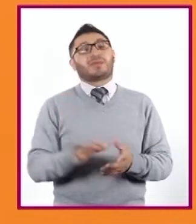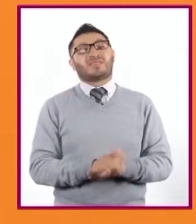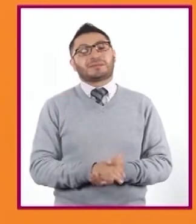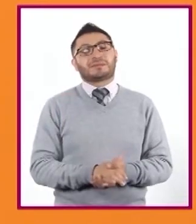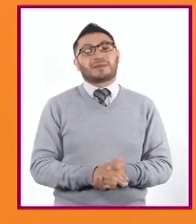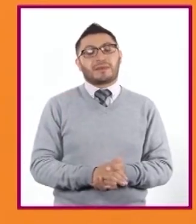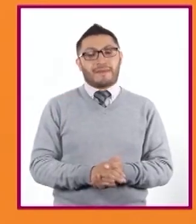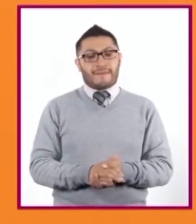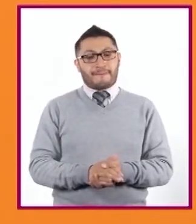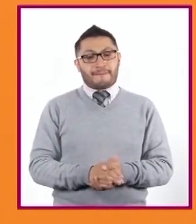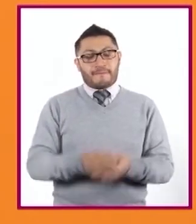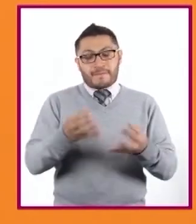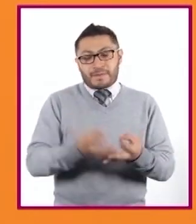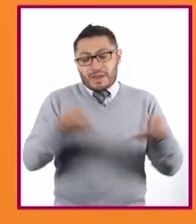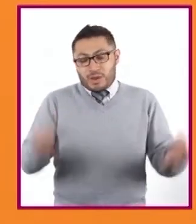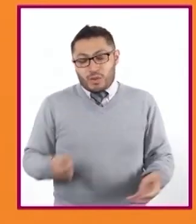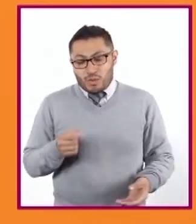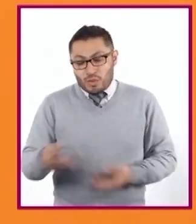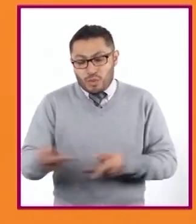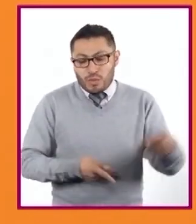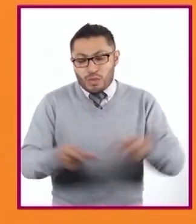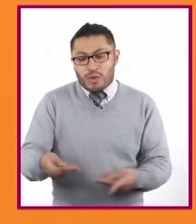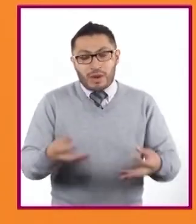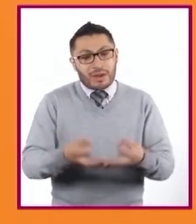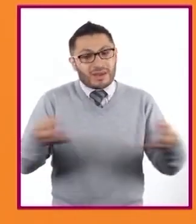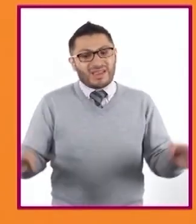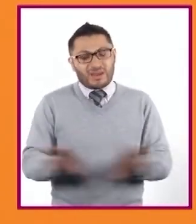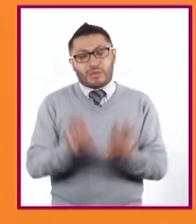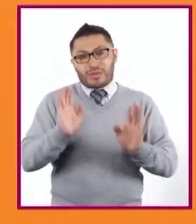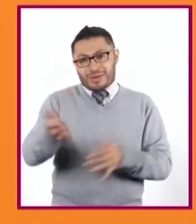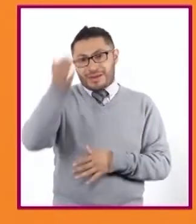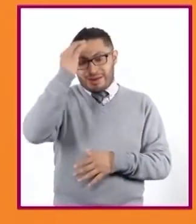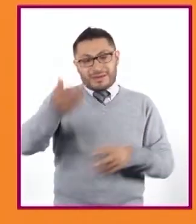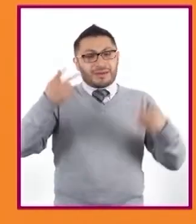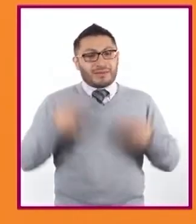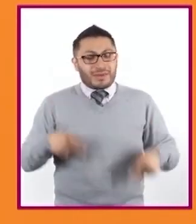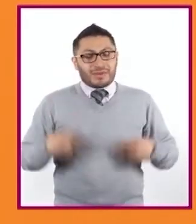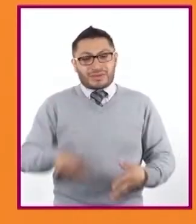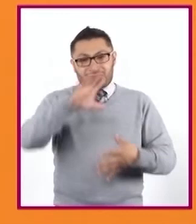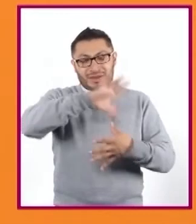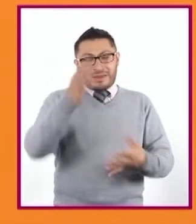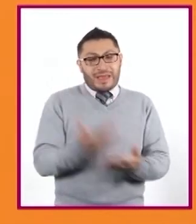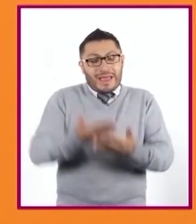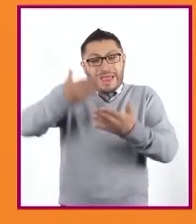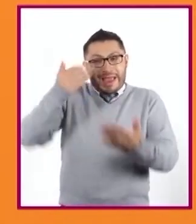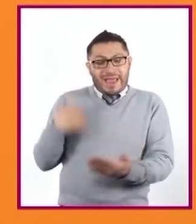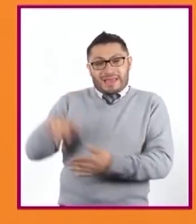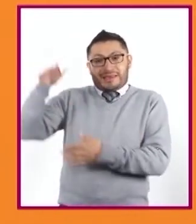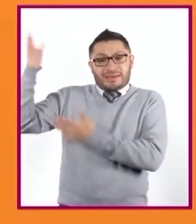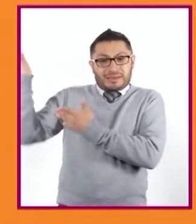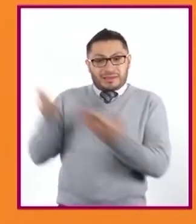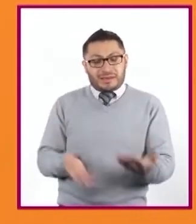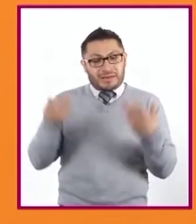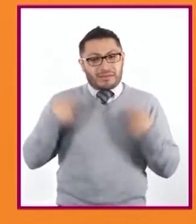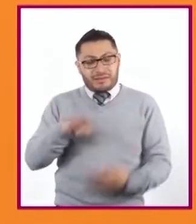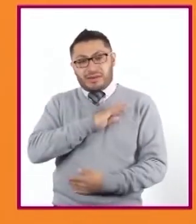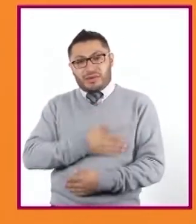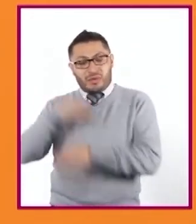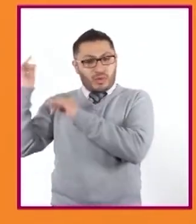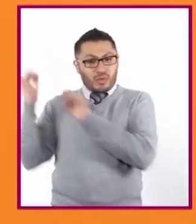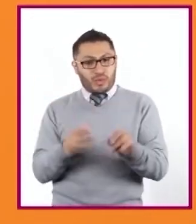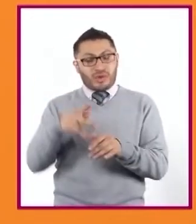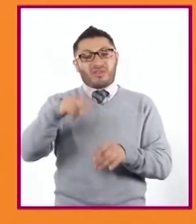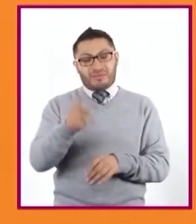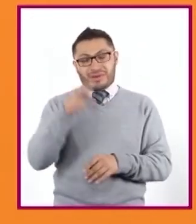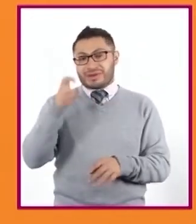del suelo para preparar el terreno a cultivar ya era conocida por los habitantes de América antes de la llegada de los españoles, pero estos